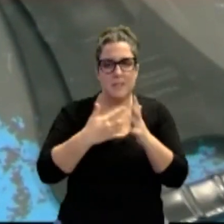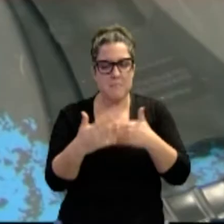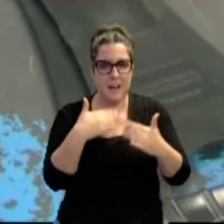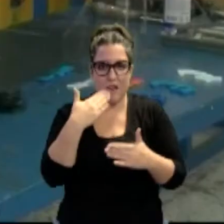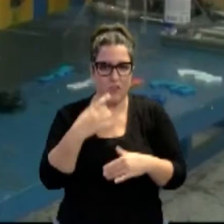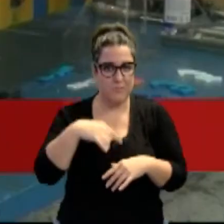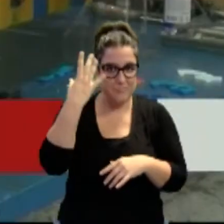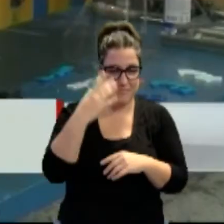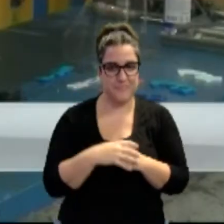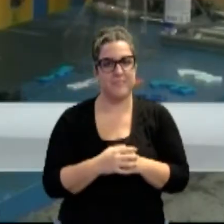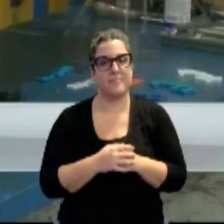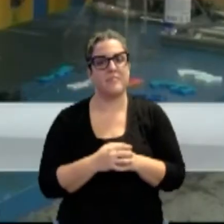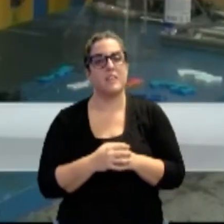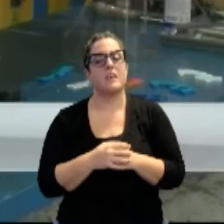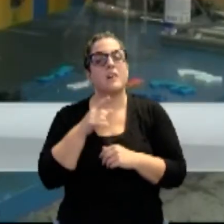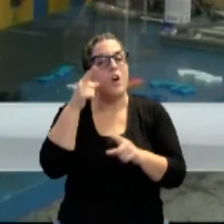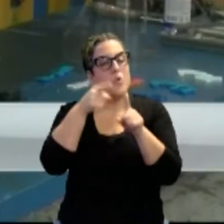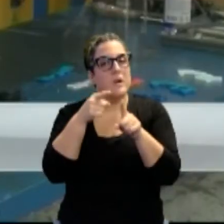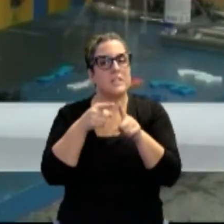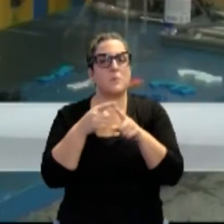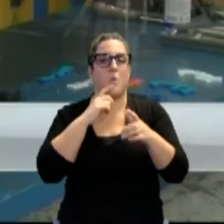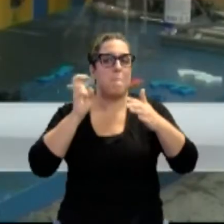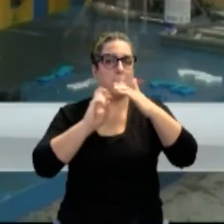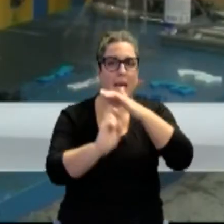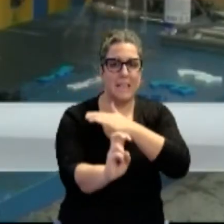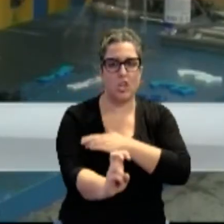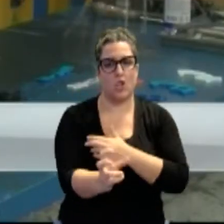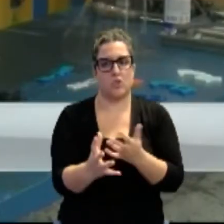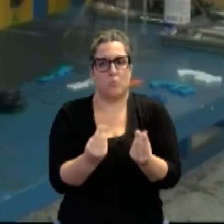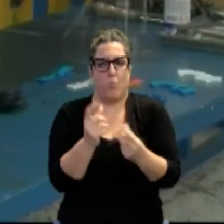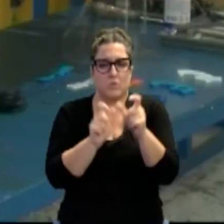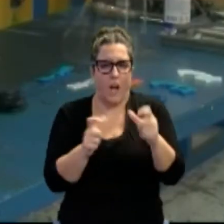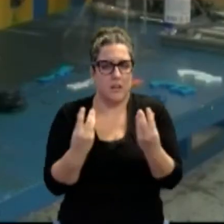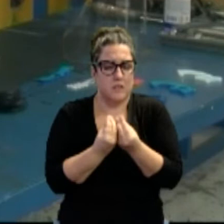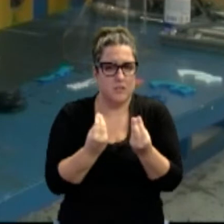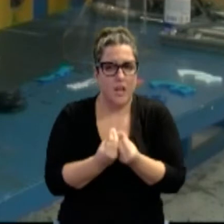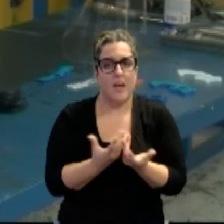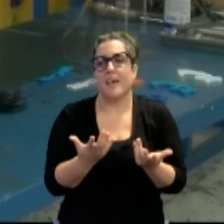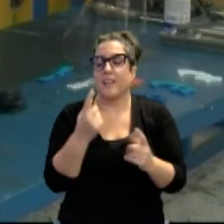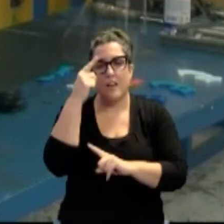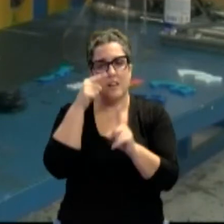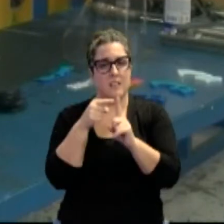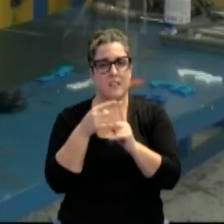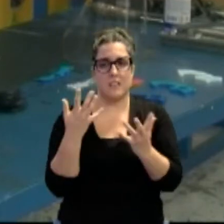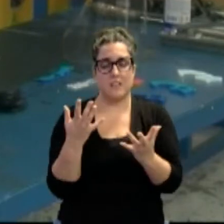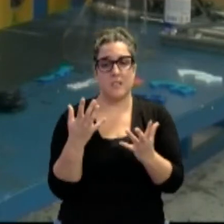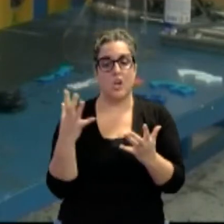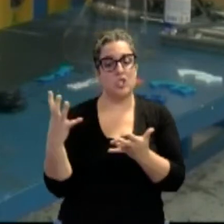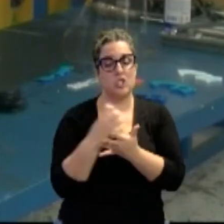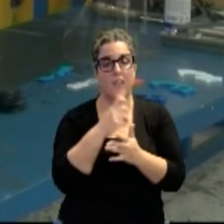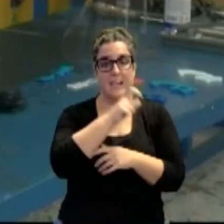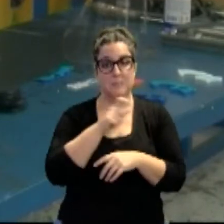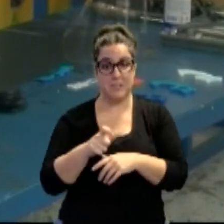pensado para poder utilizar en los metros, que están más masificados, que hay mucha gente. Entonces la función es que toda esa gente que